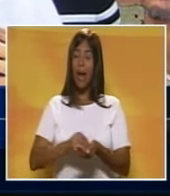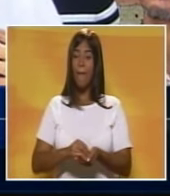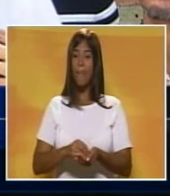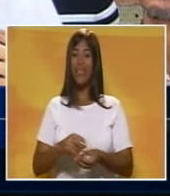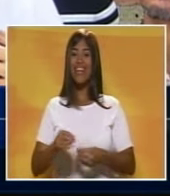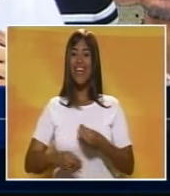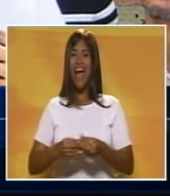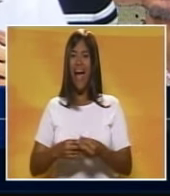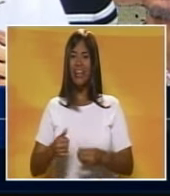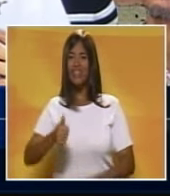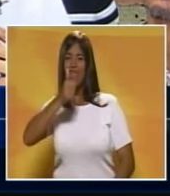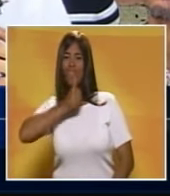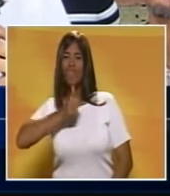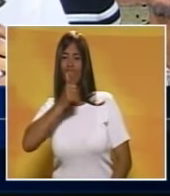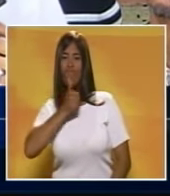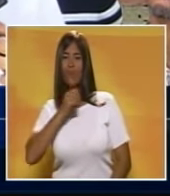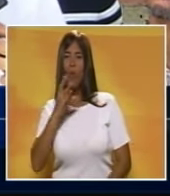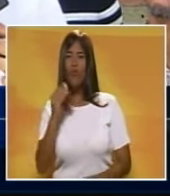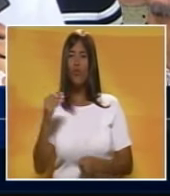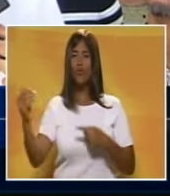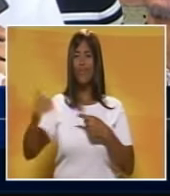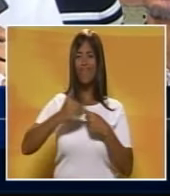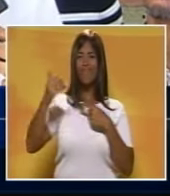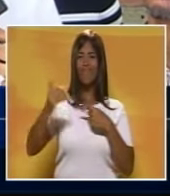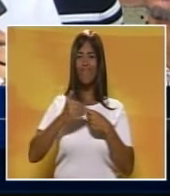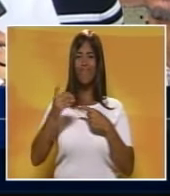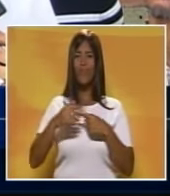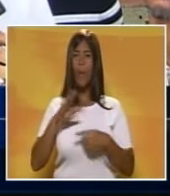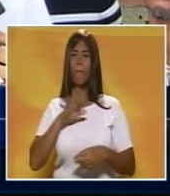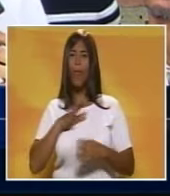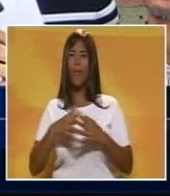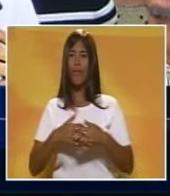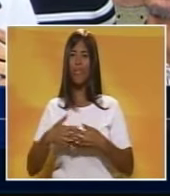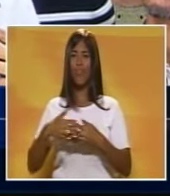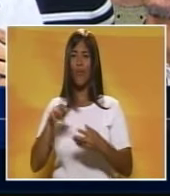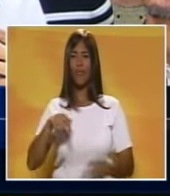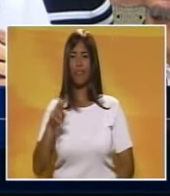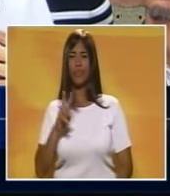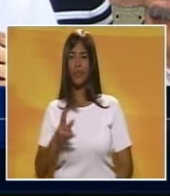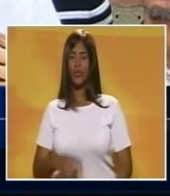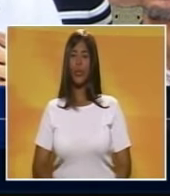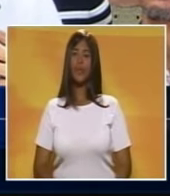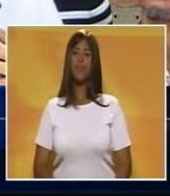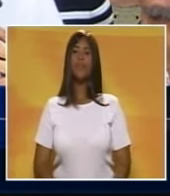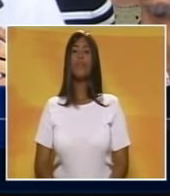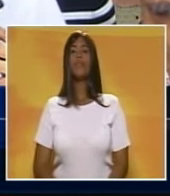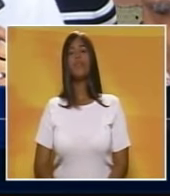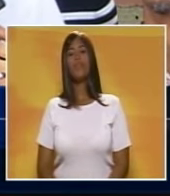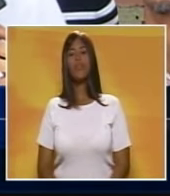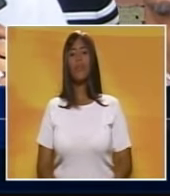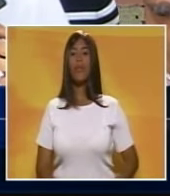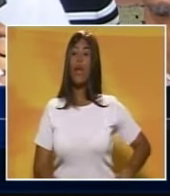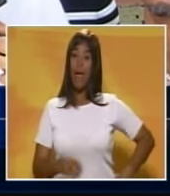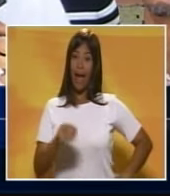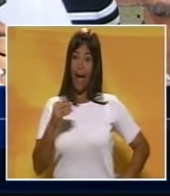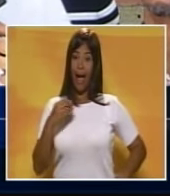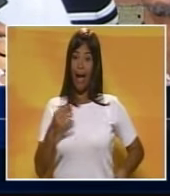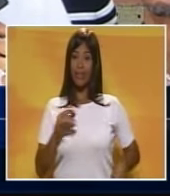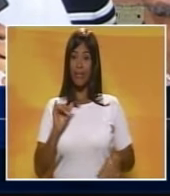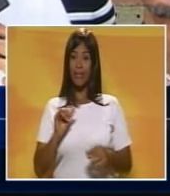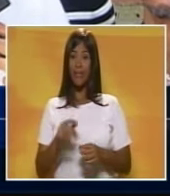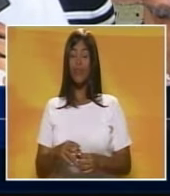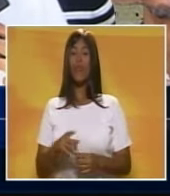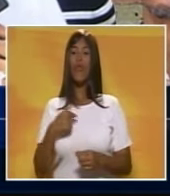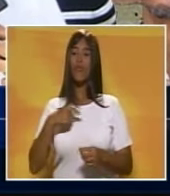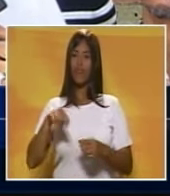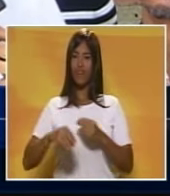nuestra resistencia ante los permanentes ataques imperiales que recibe nuestro país. Con ello, hemos